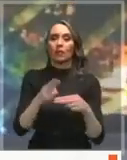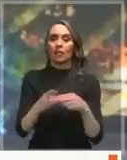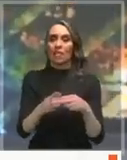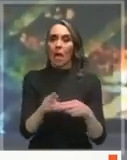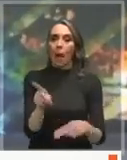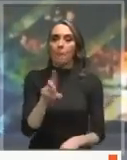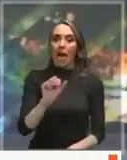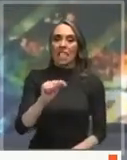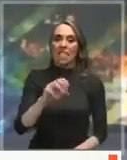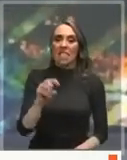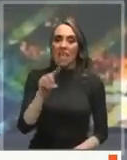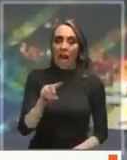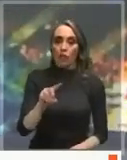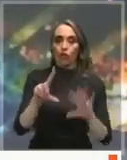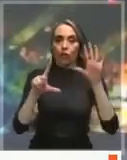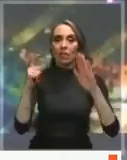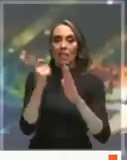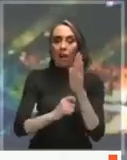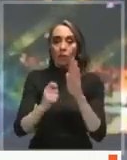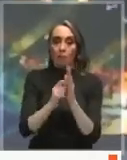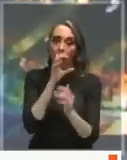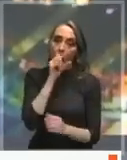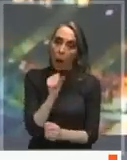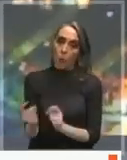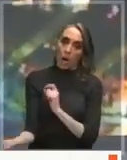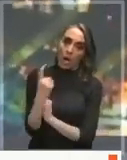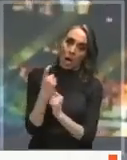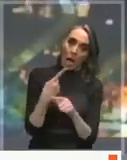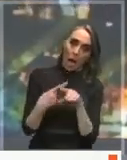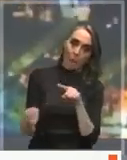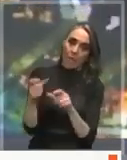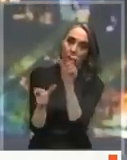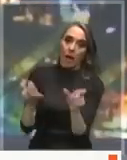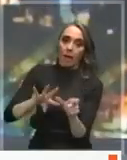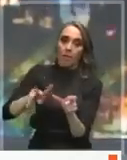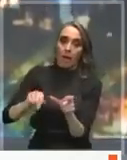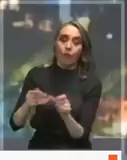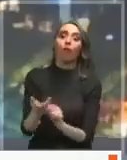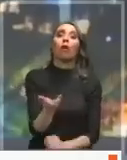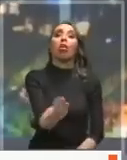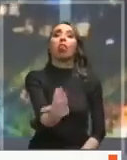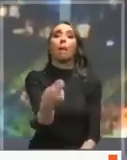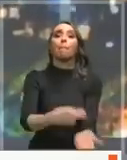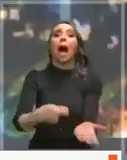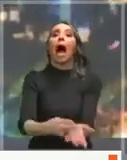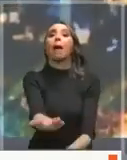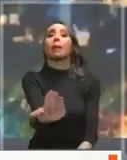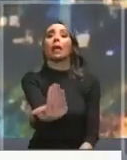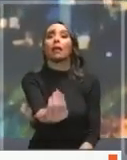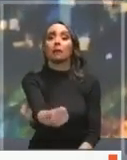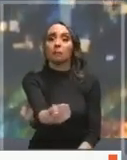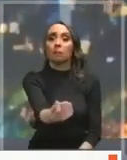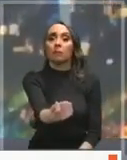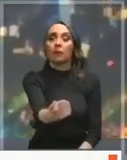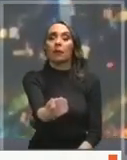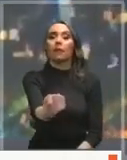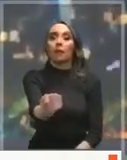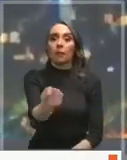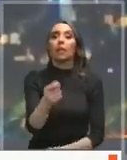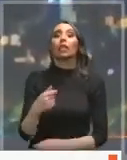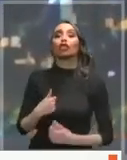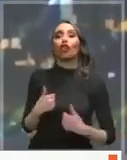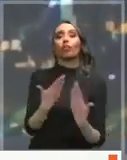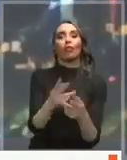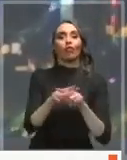Santos. Y lleva 7 meses soportando las amenazas de un grupo criminal que le pide dinero a cambio de una supuesta